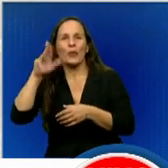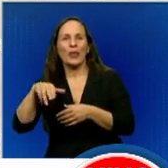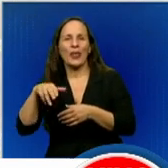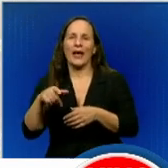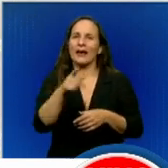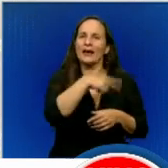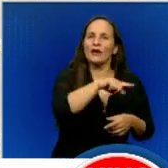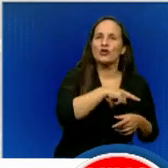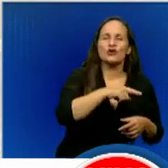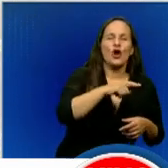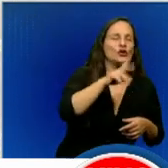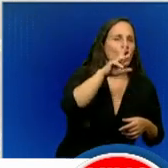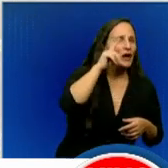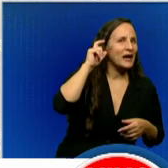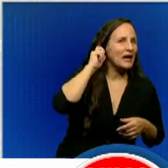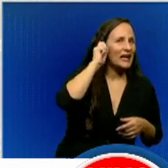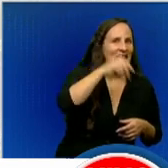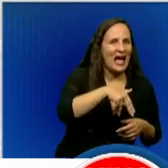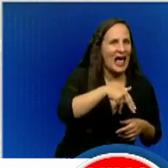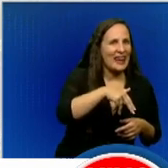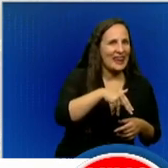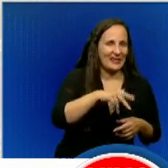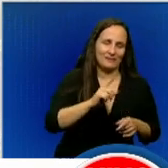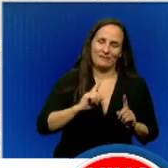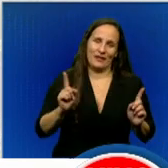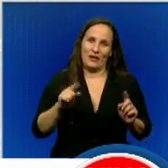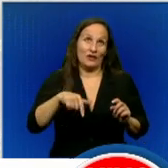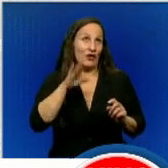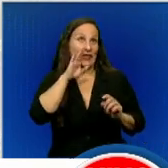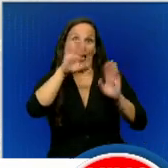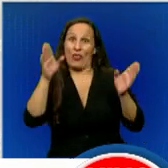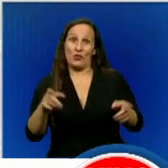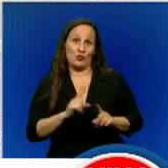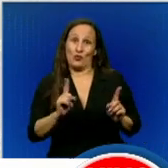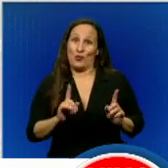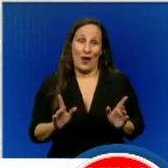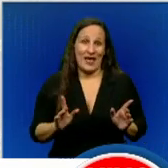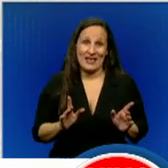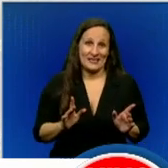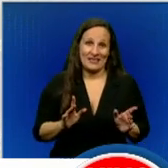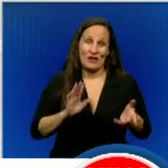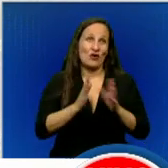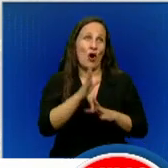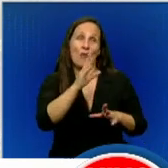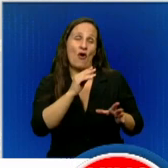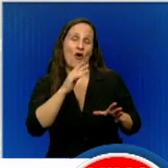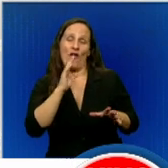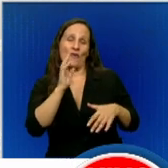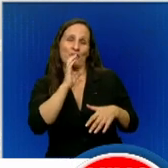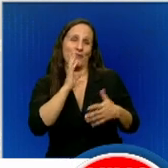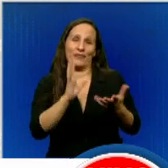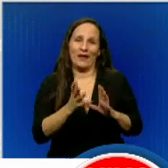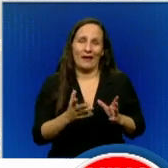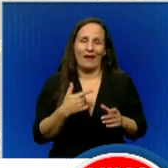sistema tributario eeuu ni nosotros somos rival ni ellos son byd en lo que hacen es una caricaturización le preguntamos